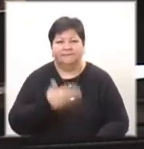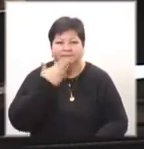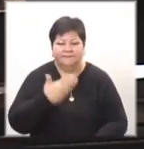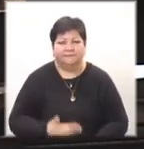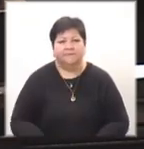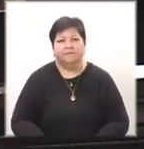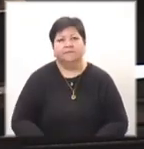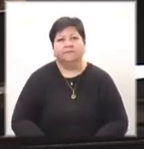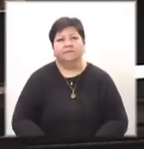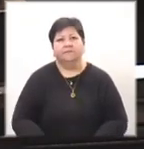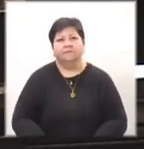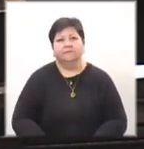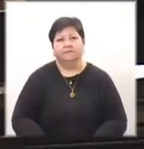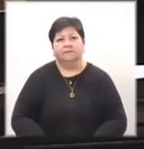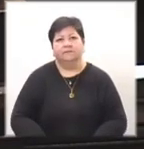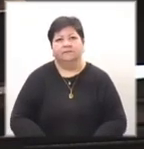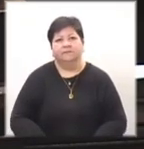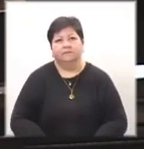gracias.